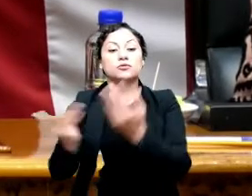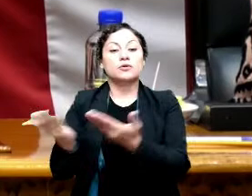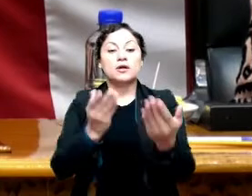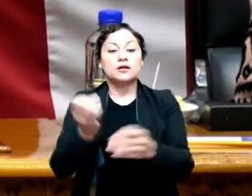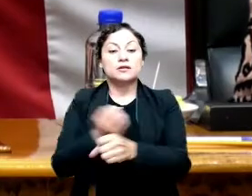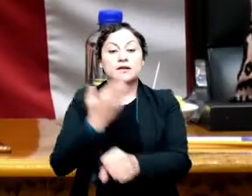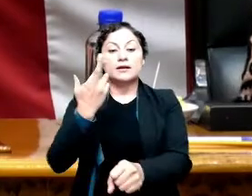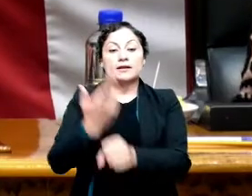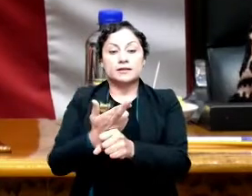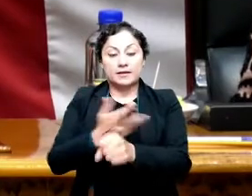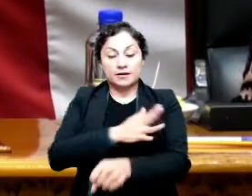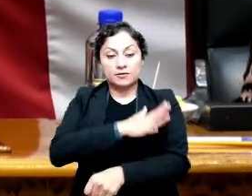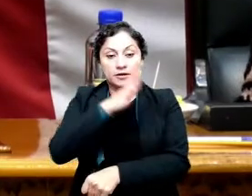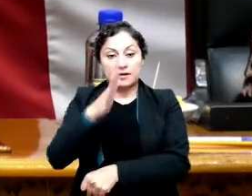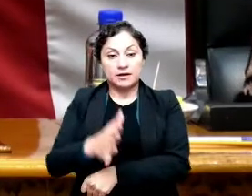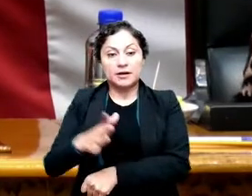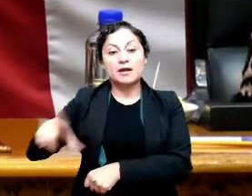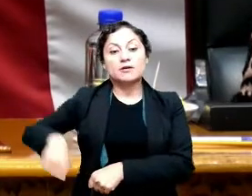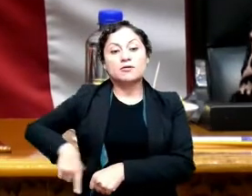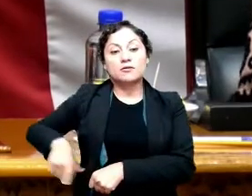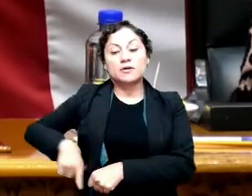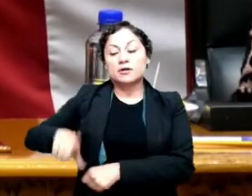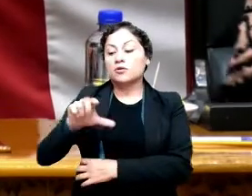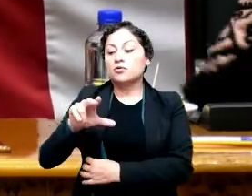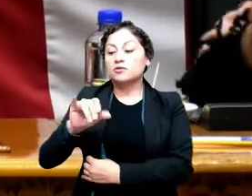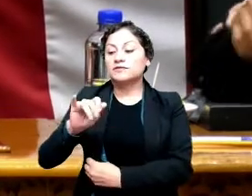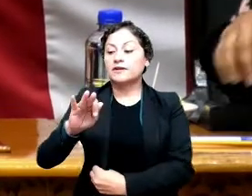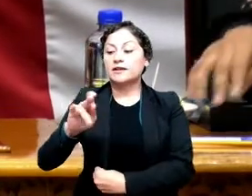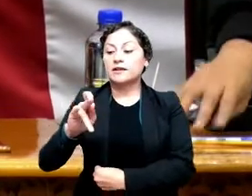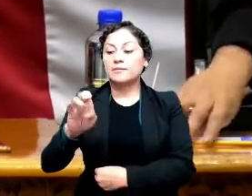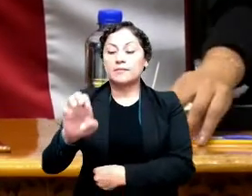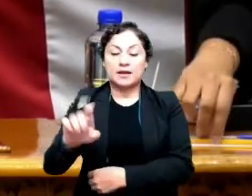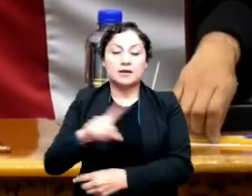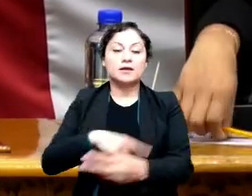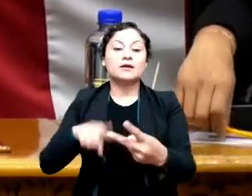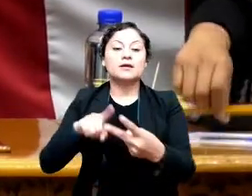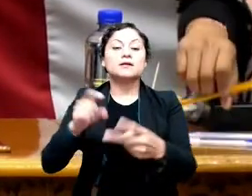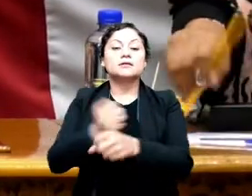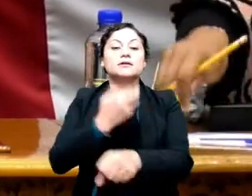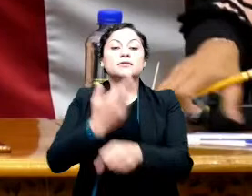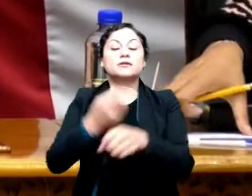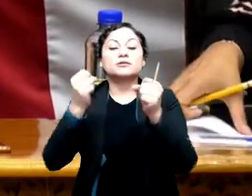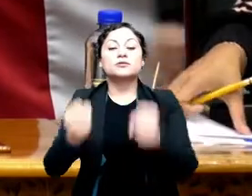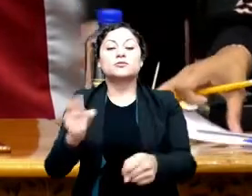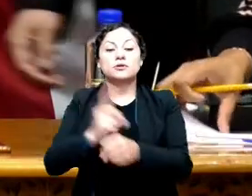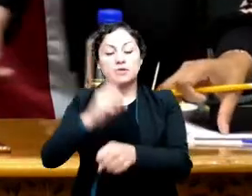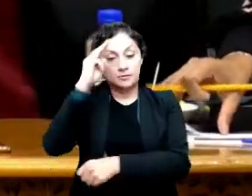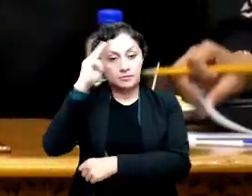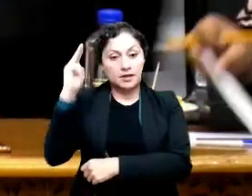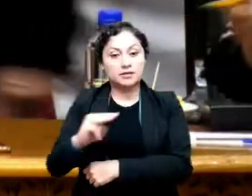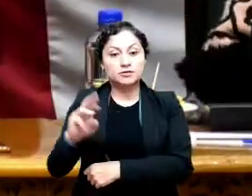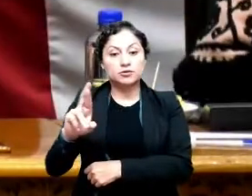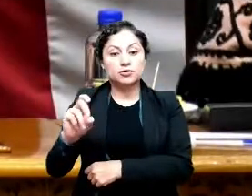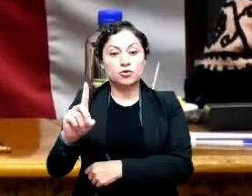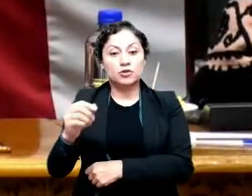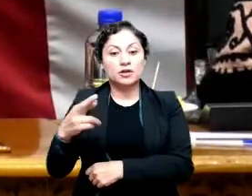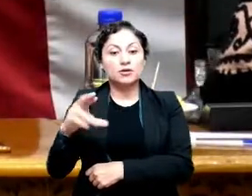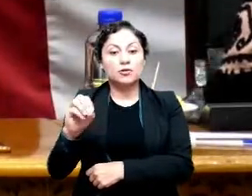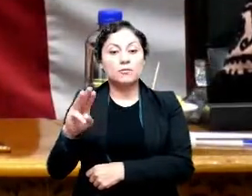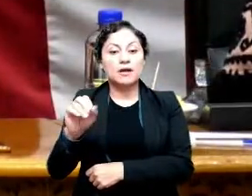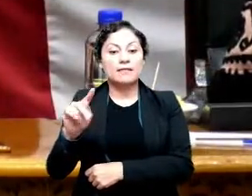de Gobierno, Luis Felipe Puente Espinosa, y del secretario de Seguridad, el maestro Rodrigo Siegfried Martínez